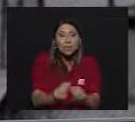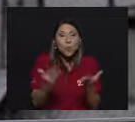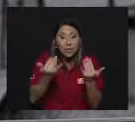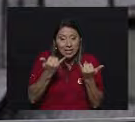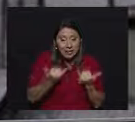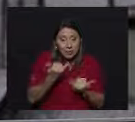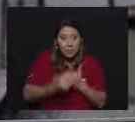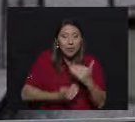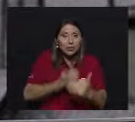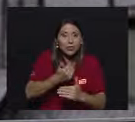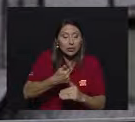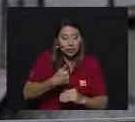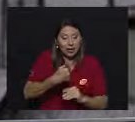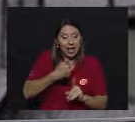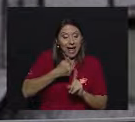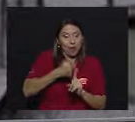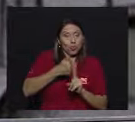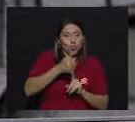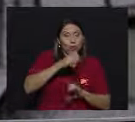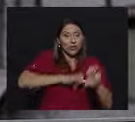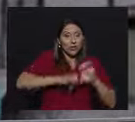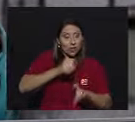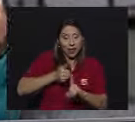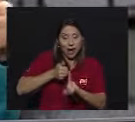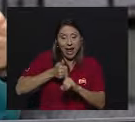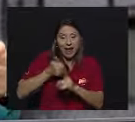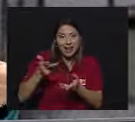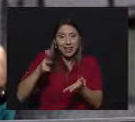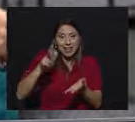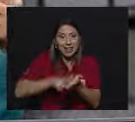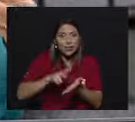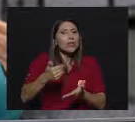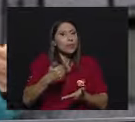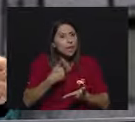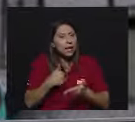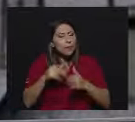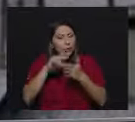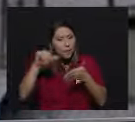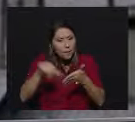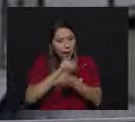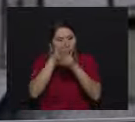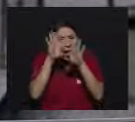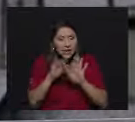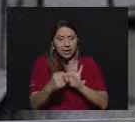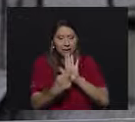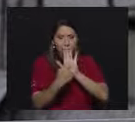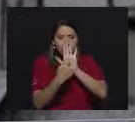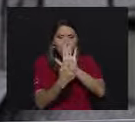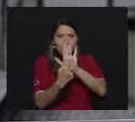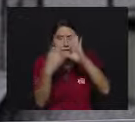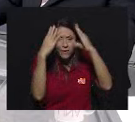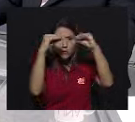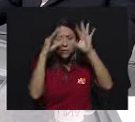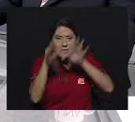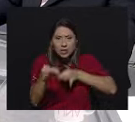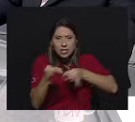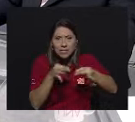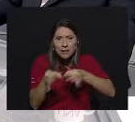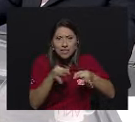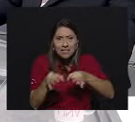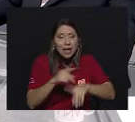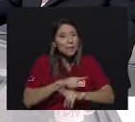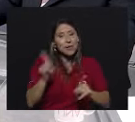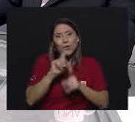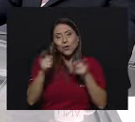autoevaluación, de acreditación, tenemos páginas de transparencia donde hay indicadores, donde hay información disponible, no sucede lo mismo